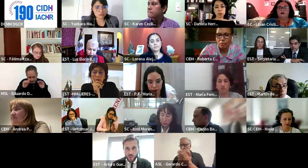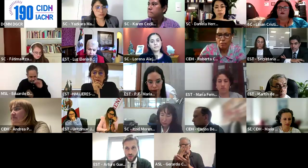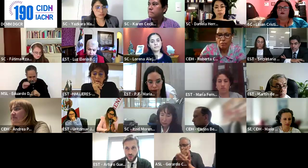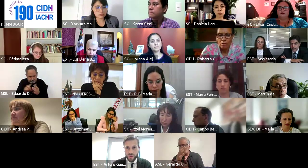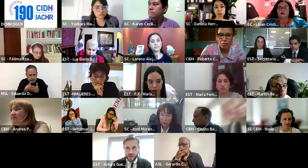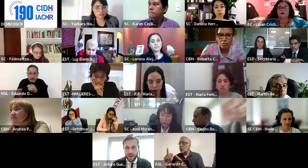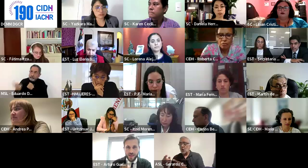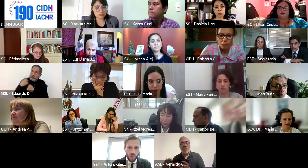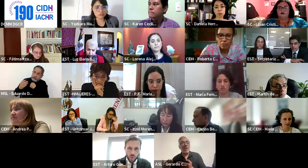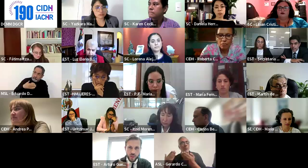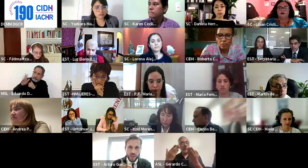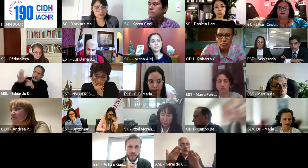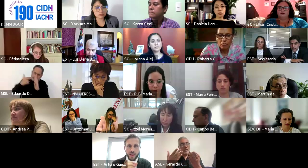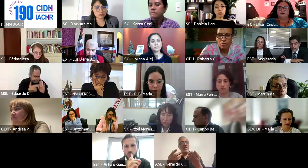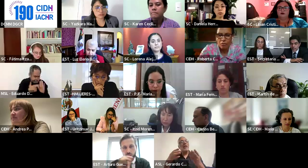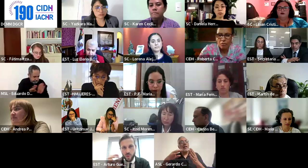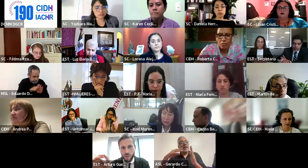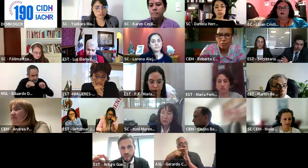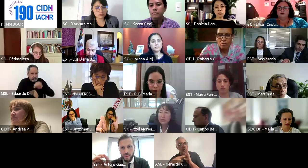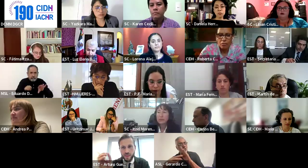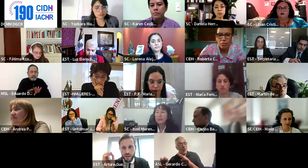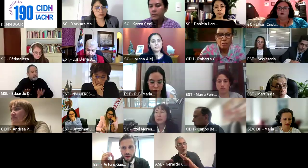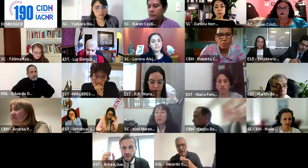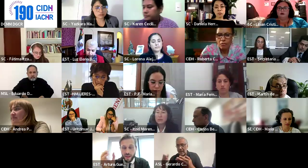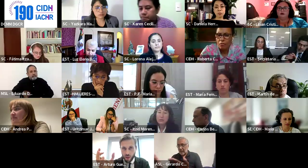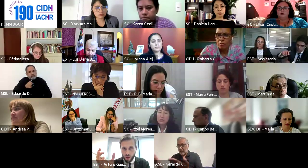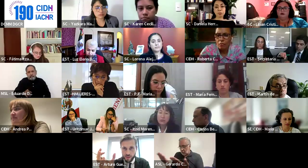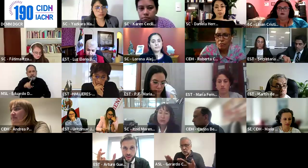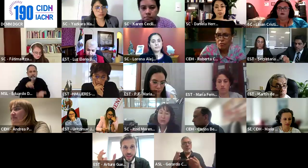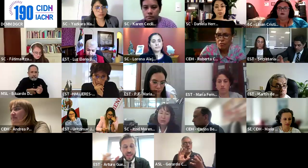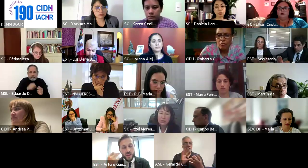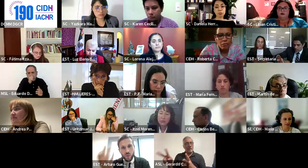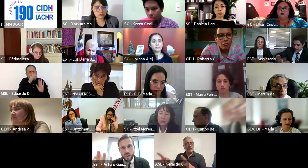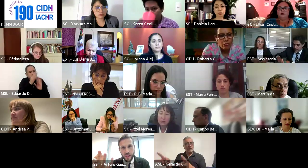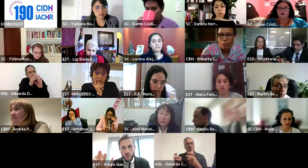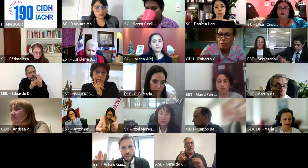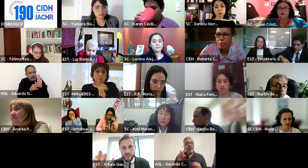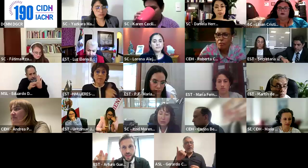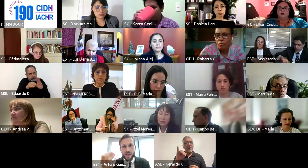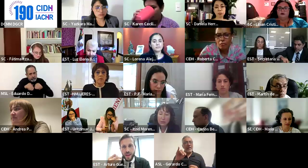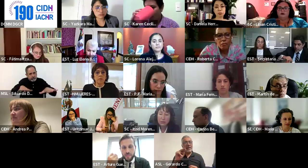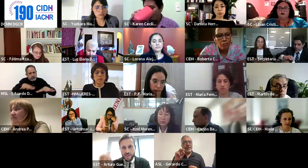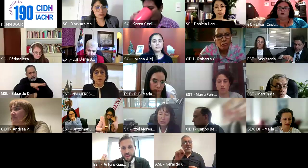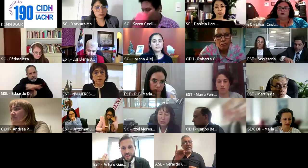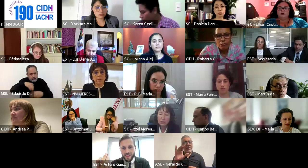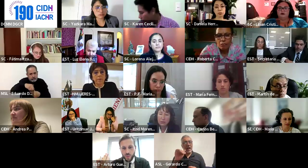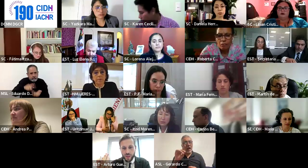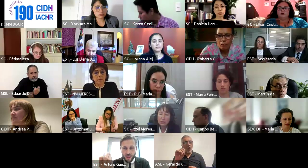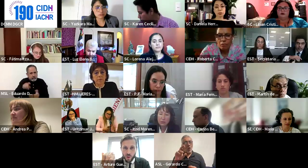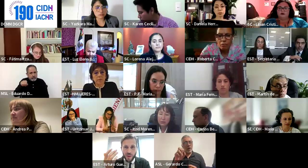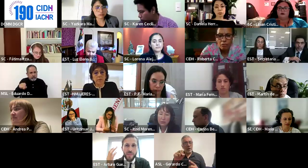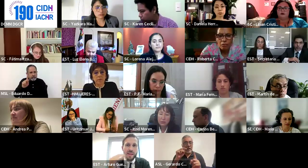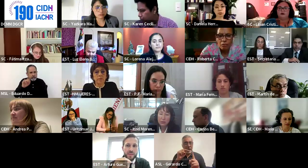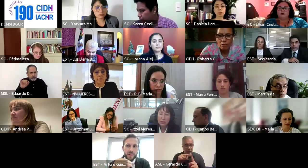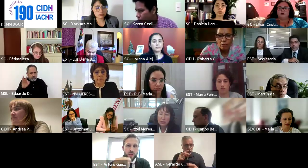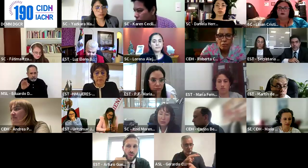las recomendaciones a reglas de conducta que a su vez nos permitan señalar indicadores. Y estos indicadores, empezar a